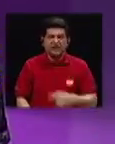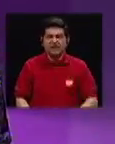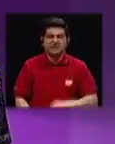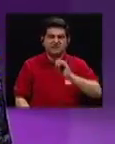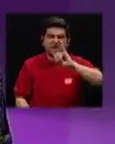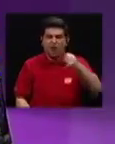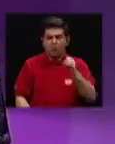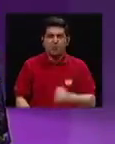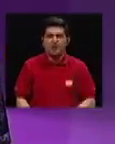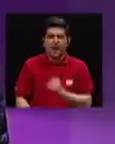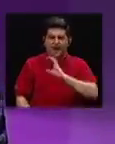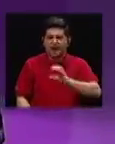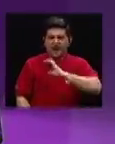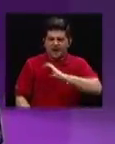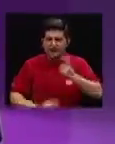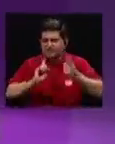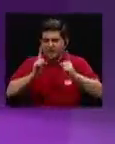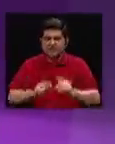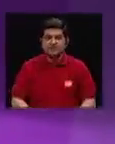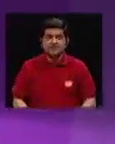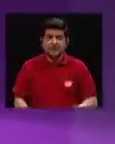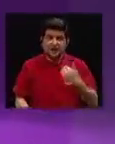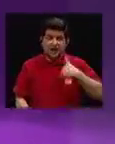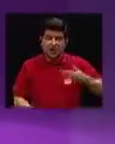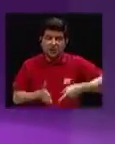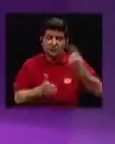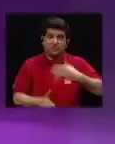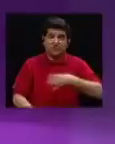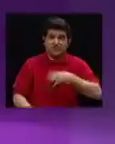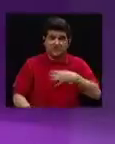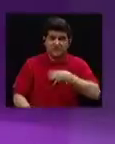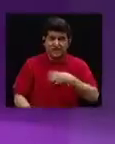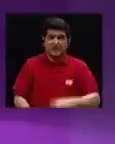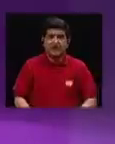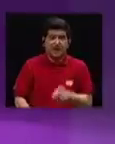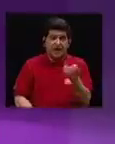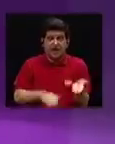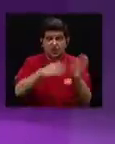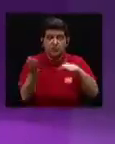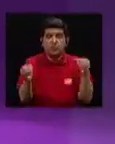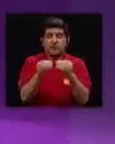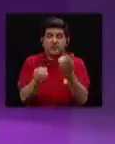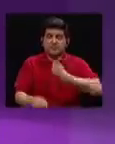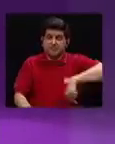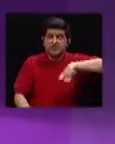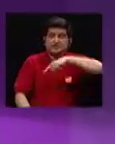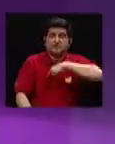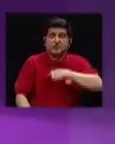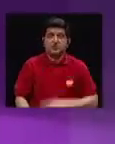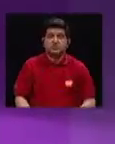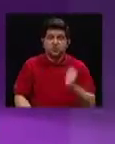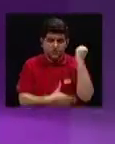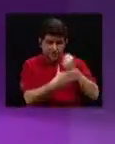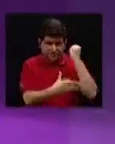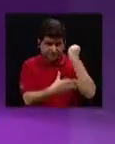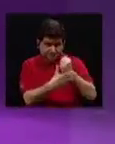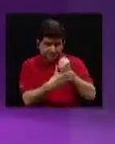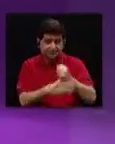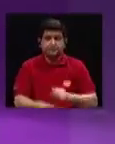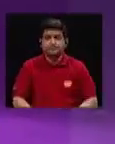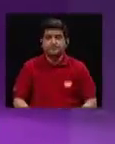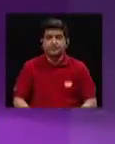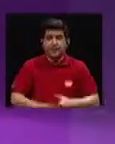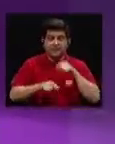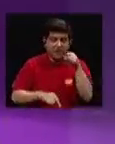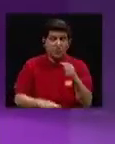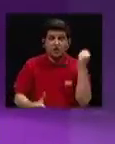particularidad Claro claro y los hombres muchas veces se quejan de que ellos mueren más que nosotras asesinados eh Pero ellos